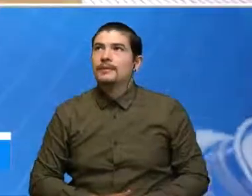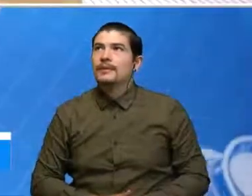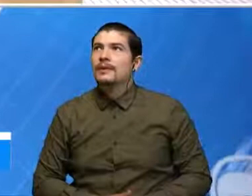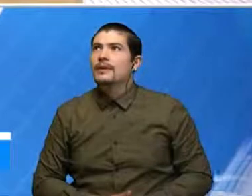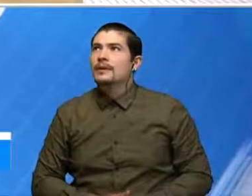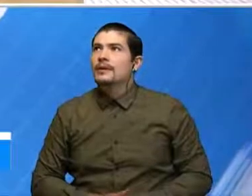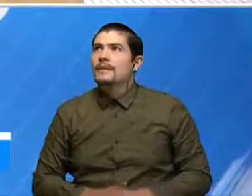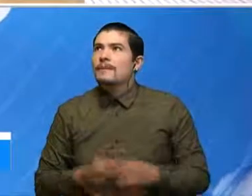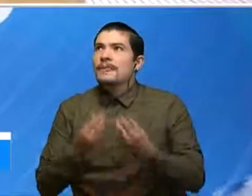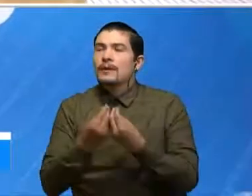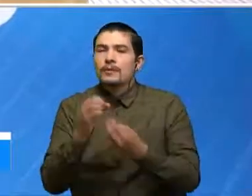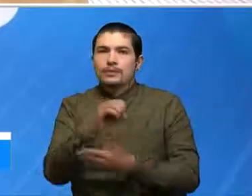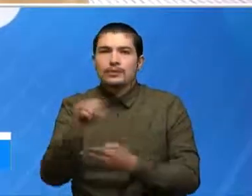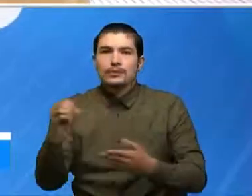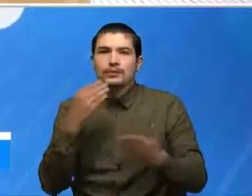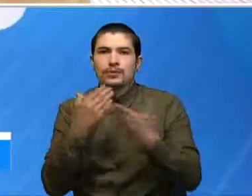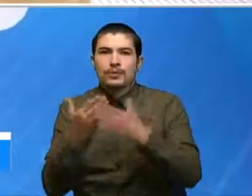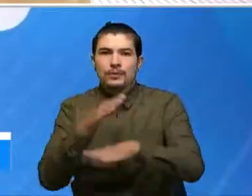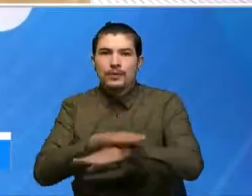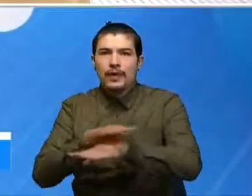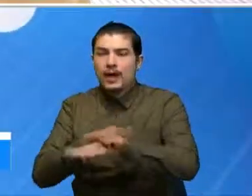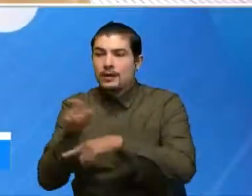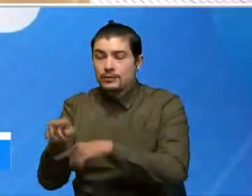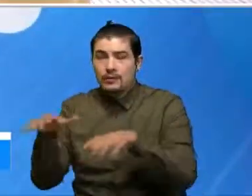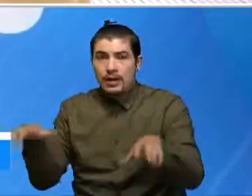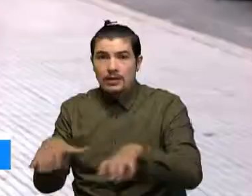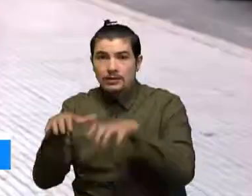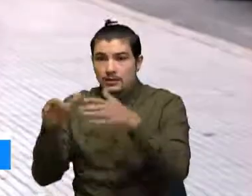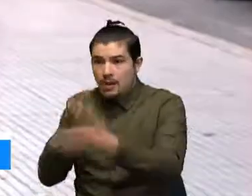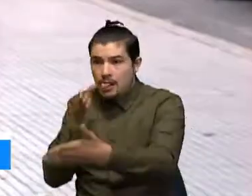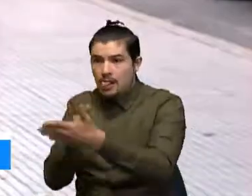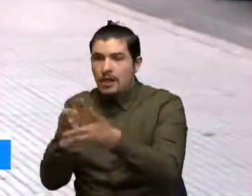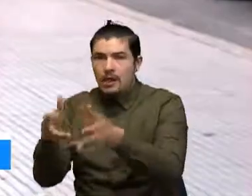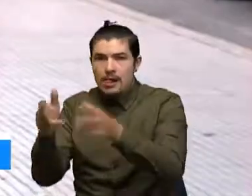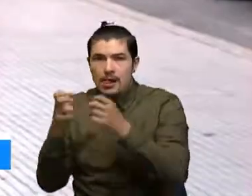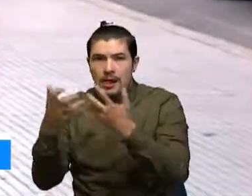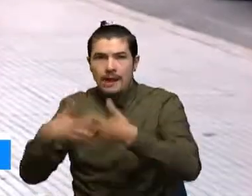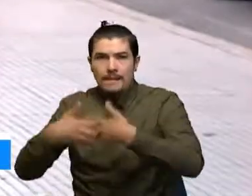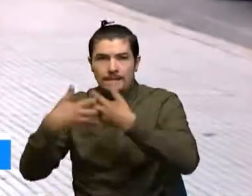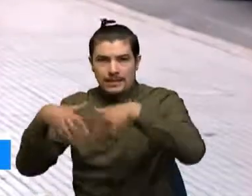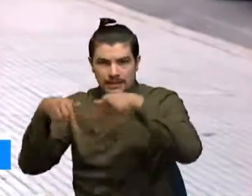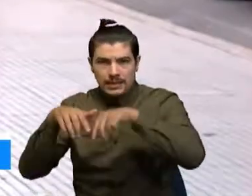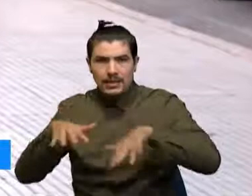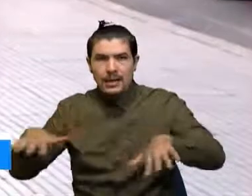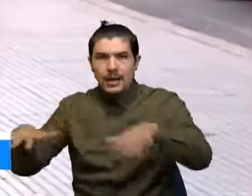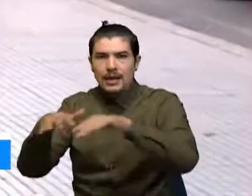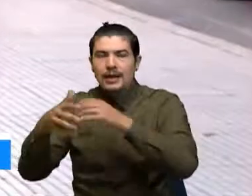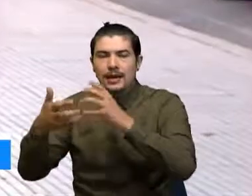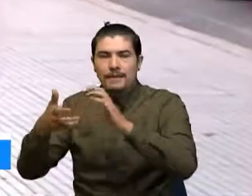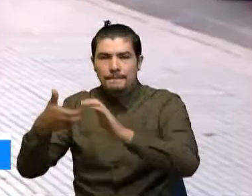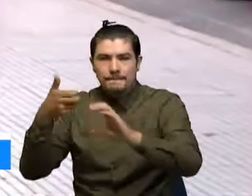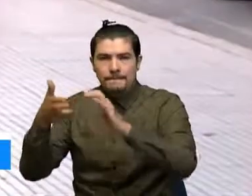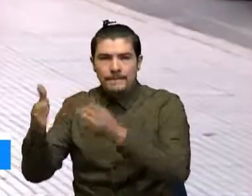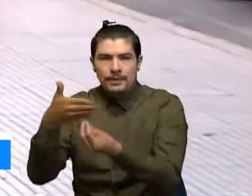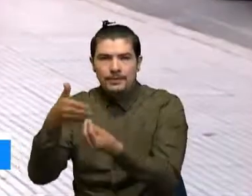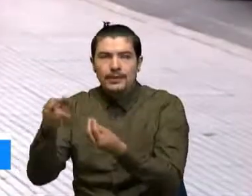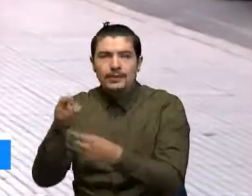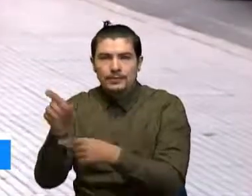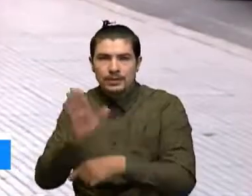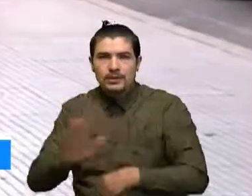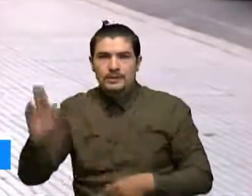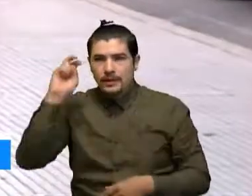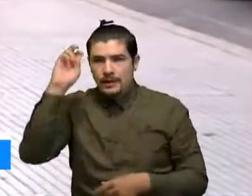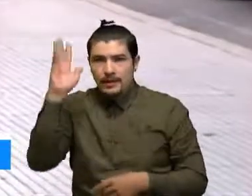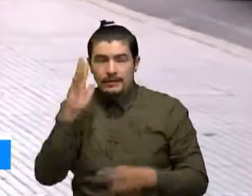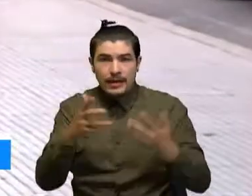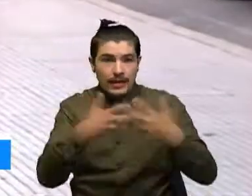Compañeros, ¿qué tal? Buenas tardes. Pues bajo acciones intimidantes se estarían extorsionando a empresarios del sector minero en norte de Santander. Los empresarios y